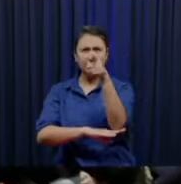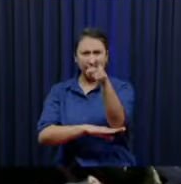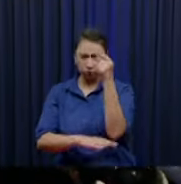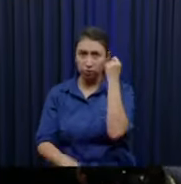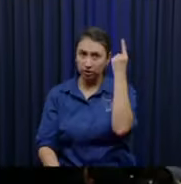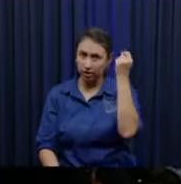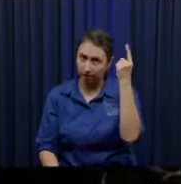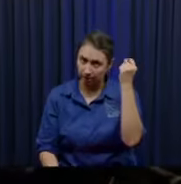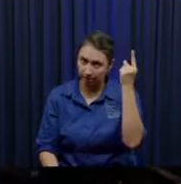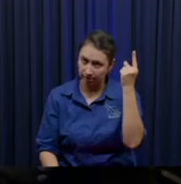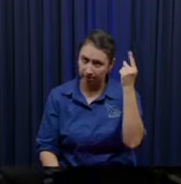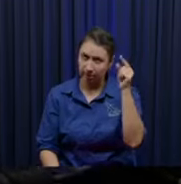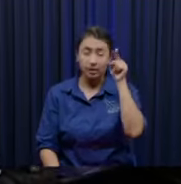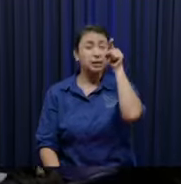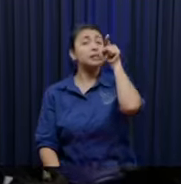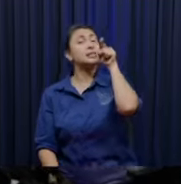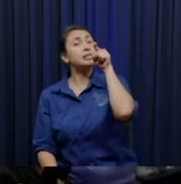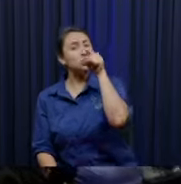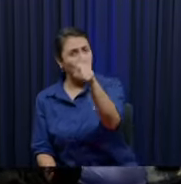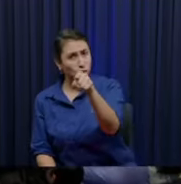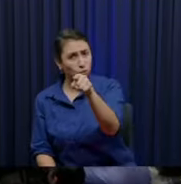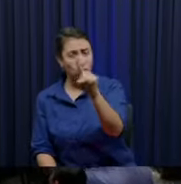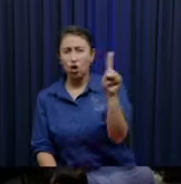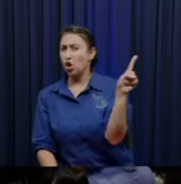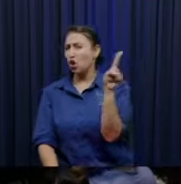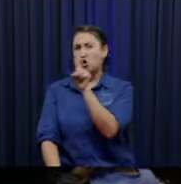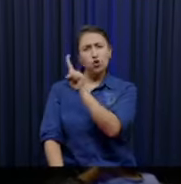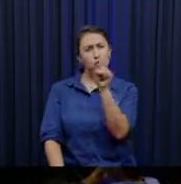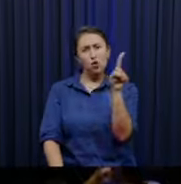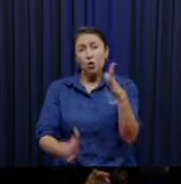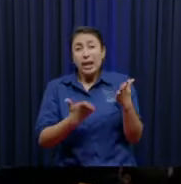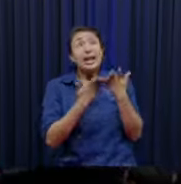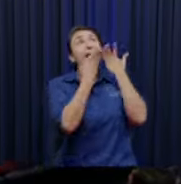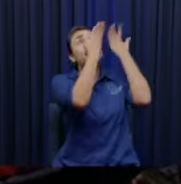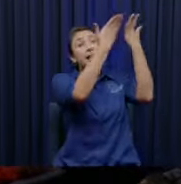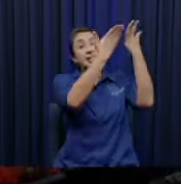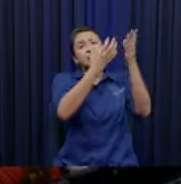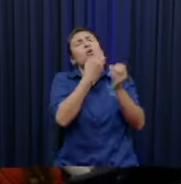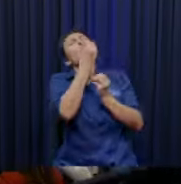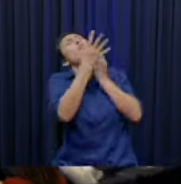Yo quisiera hacerle una pregunta aquí entre nos.